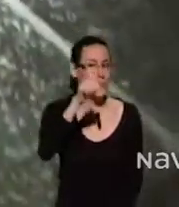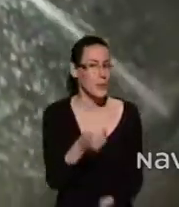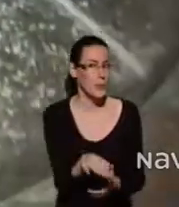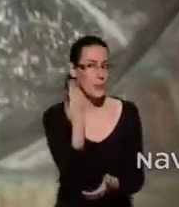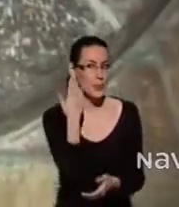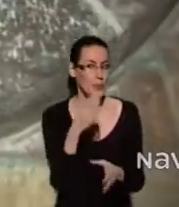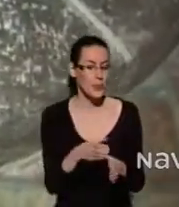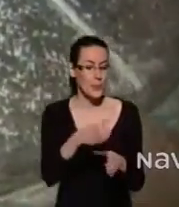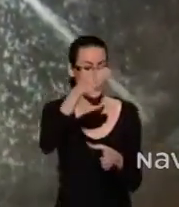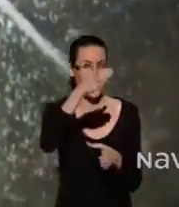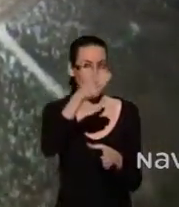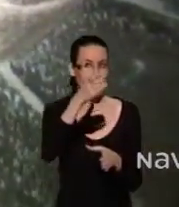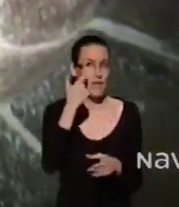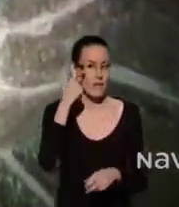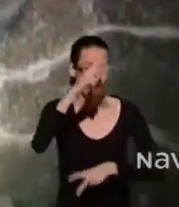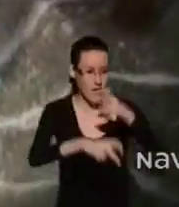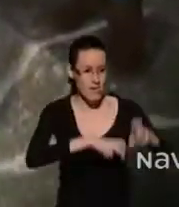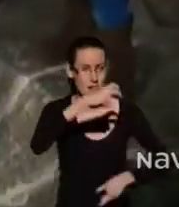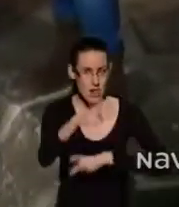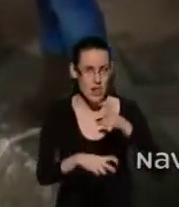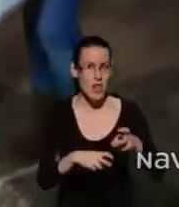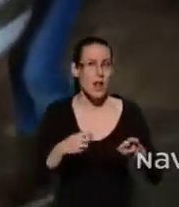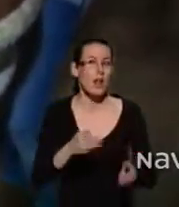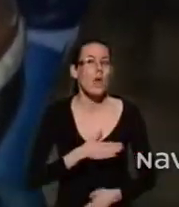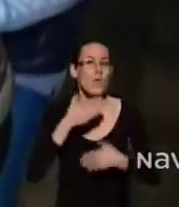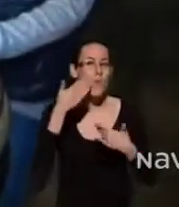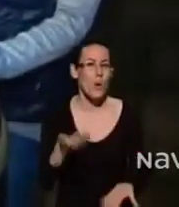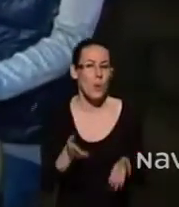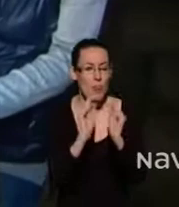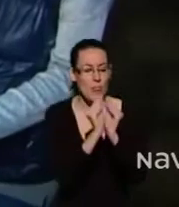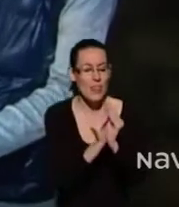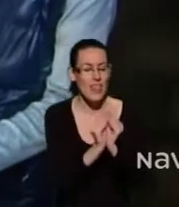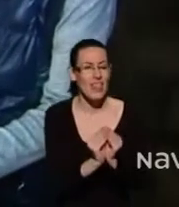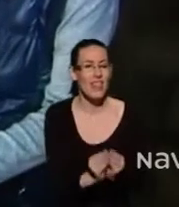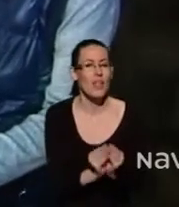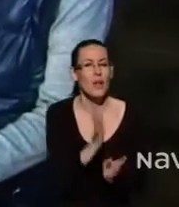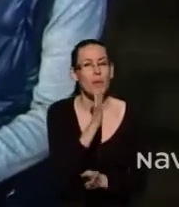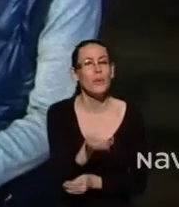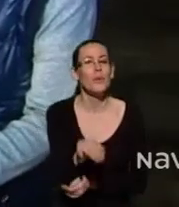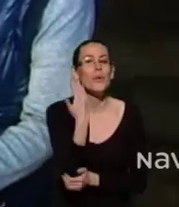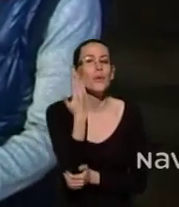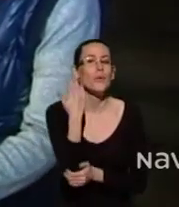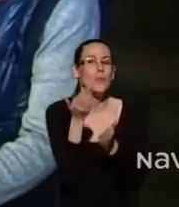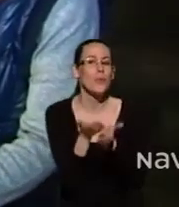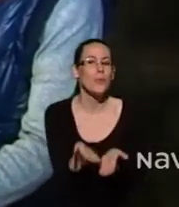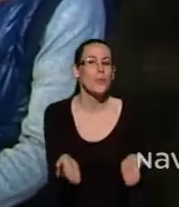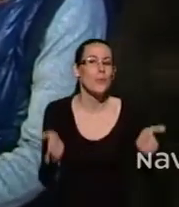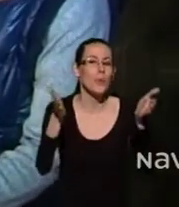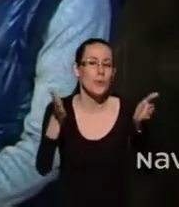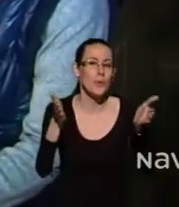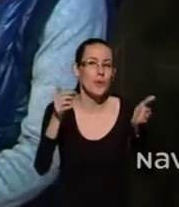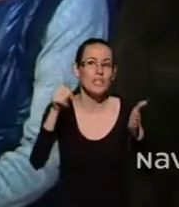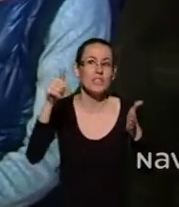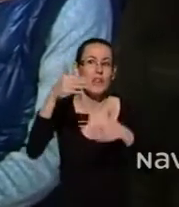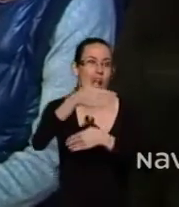se restauró con todos los voluntarios. Aquí había, era en principio un almacén y luego se limpió, se